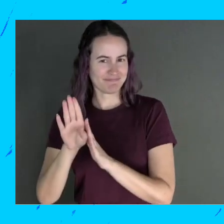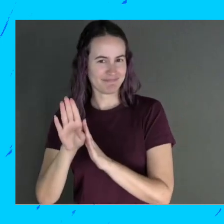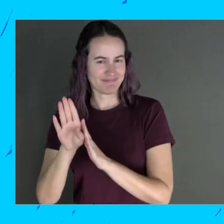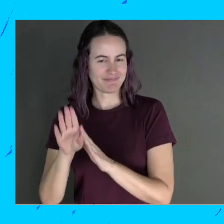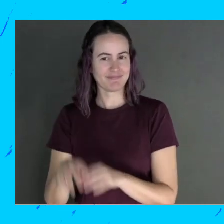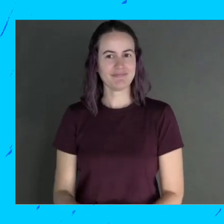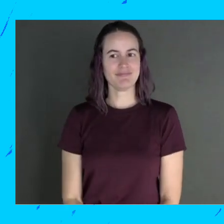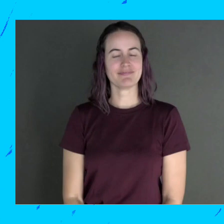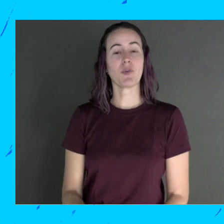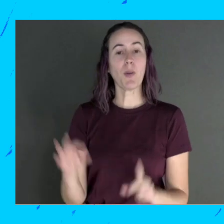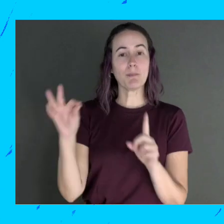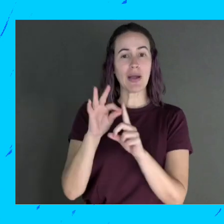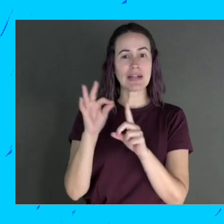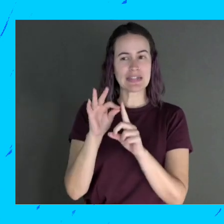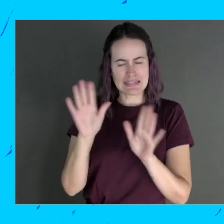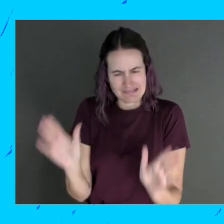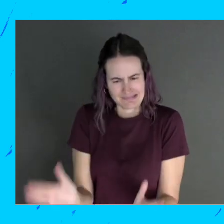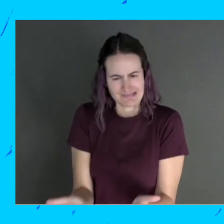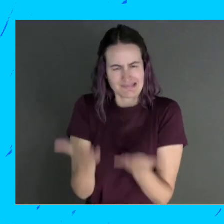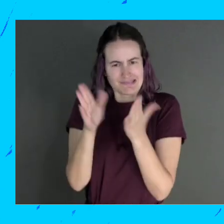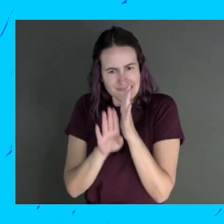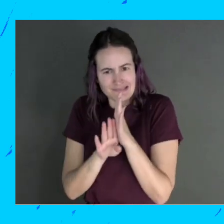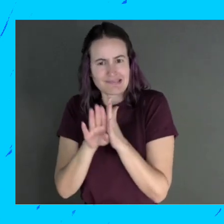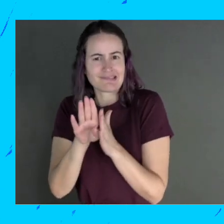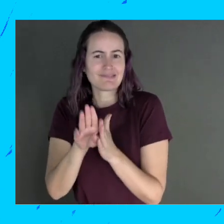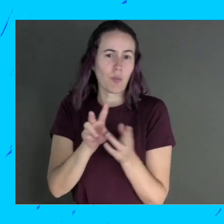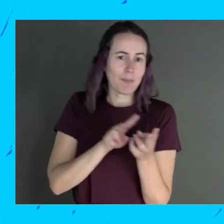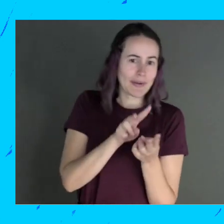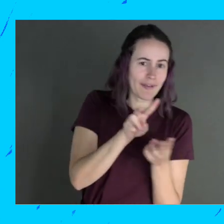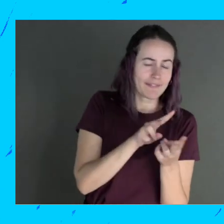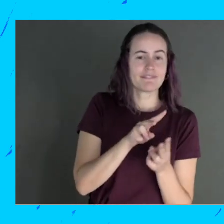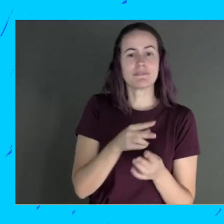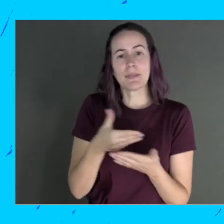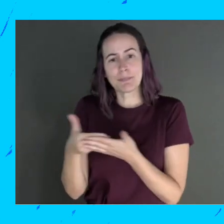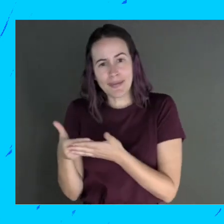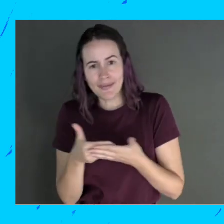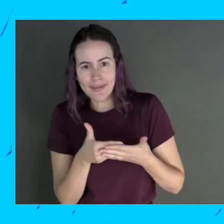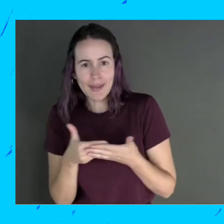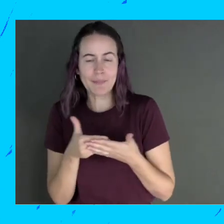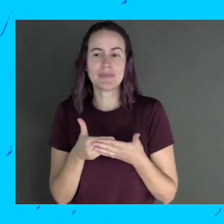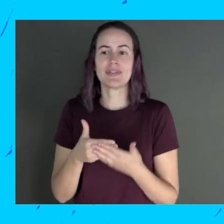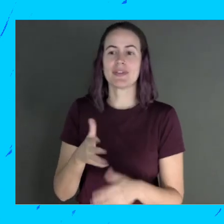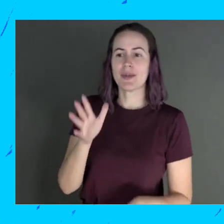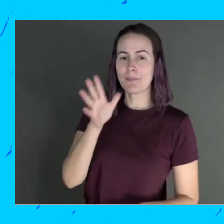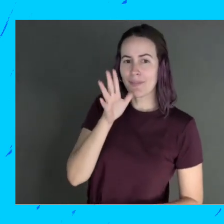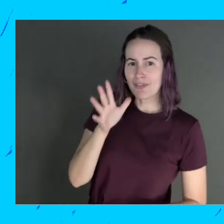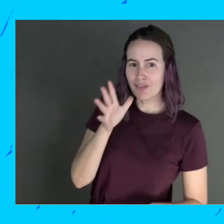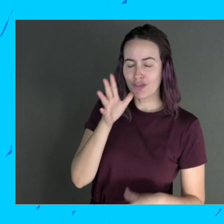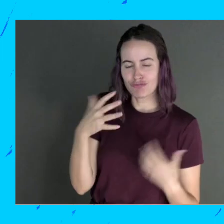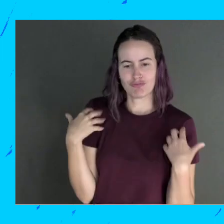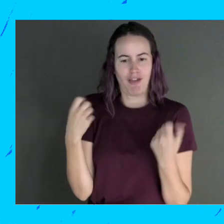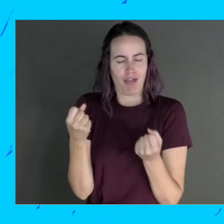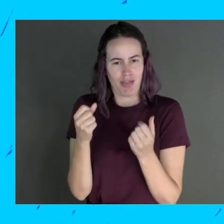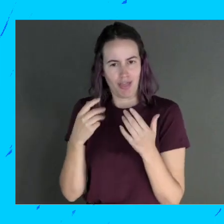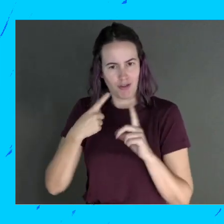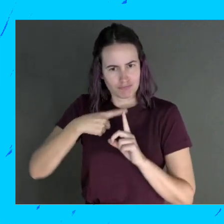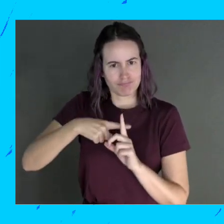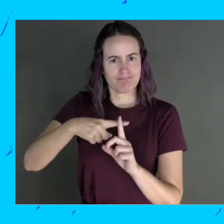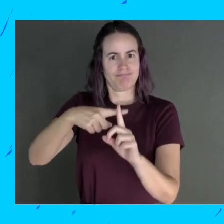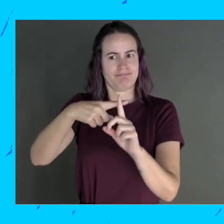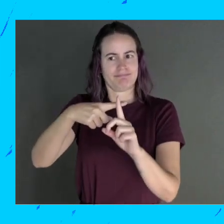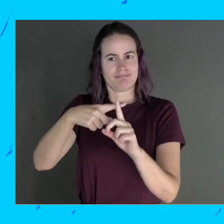Y se creó un camino para poder crear nuevas